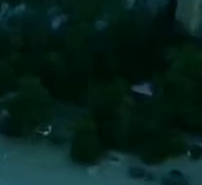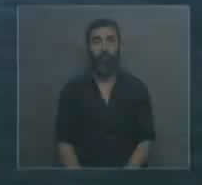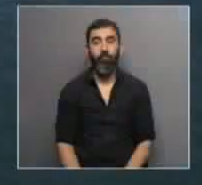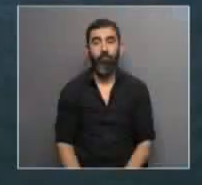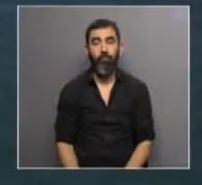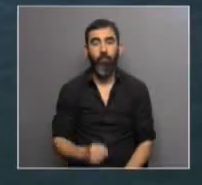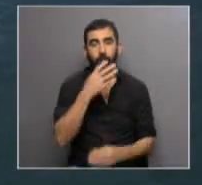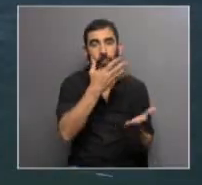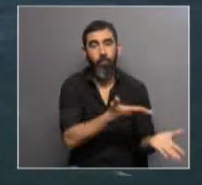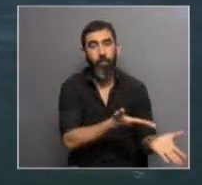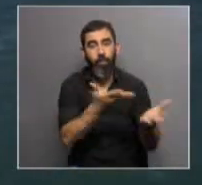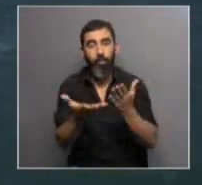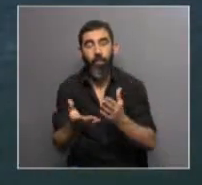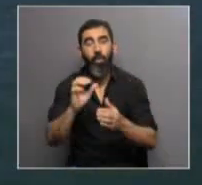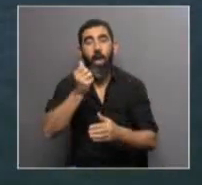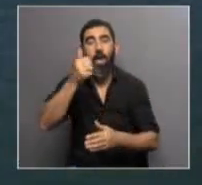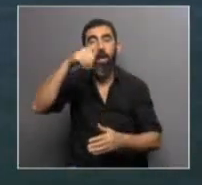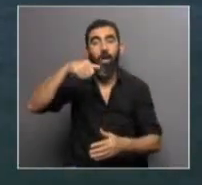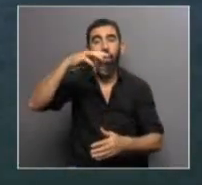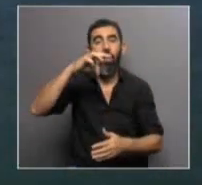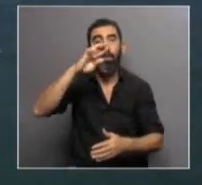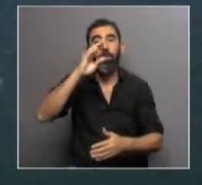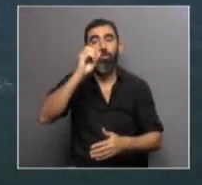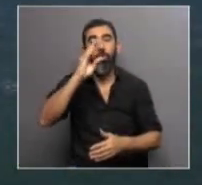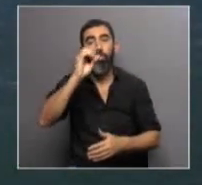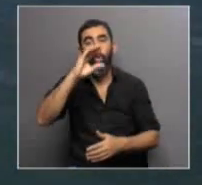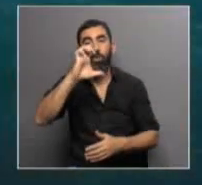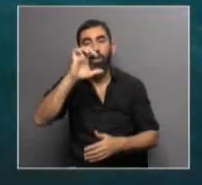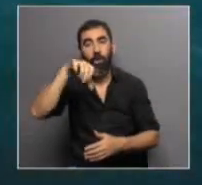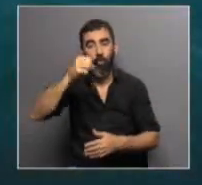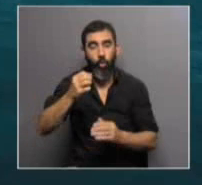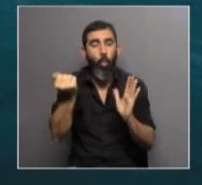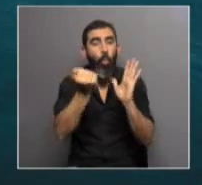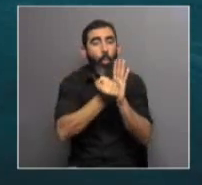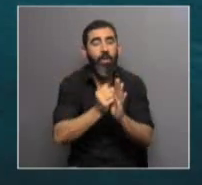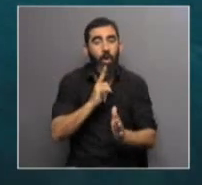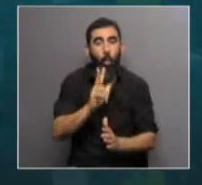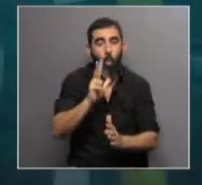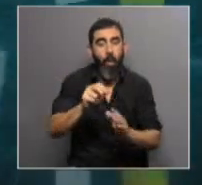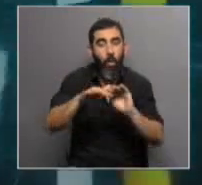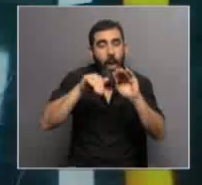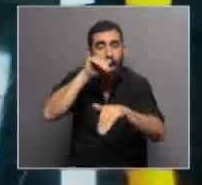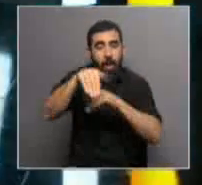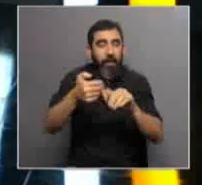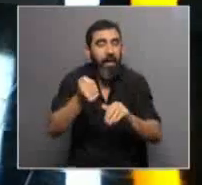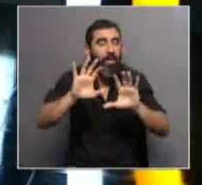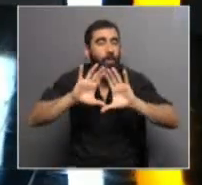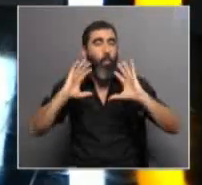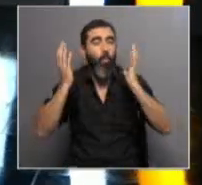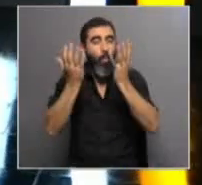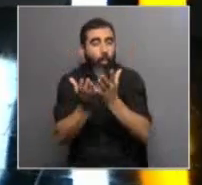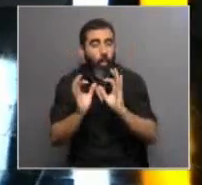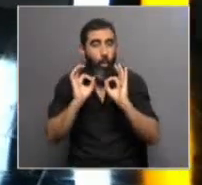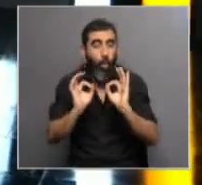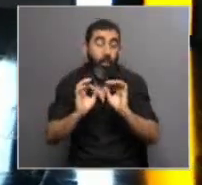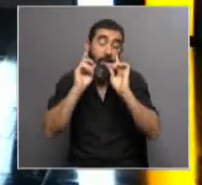bienvenidos al antropoceno la huella humana quedó estampada en las playas de casi todo el planeta y obviamente